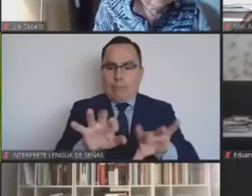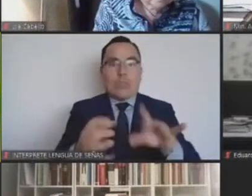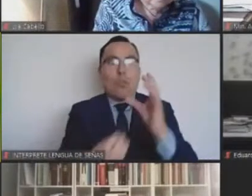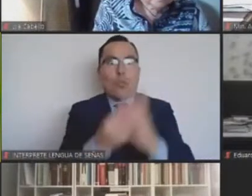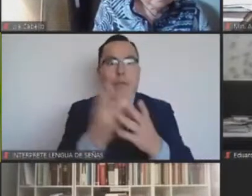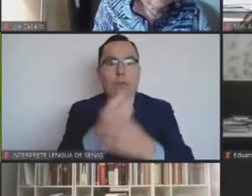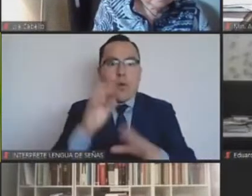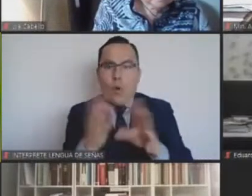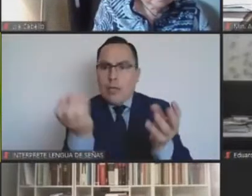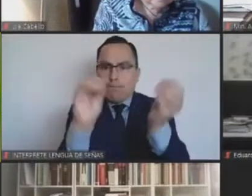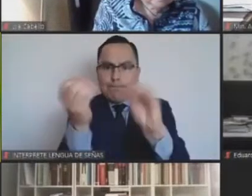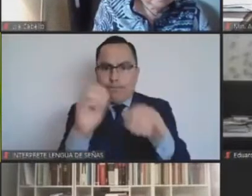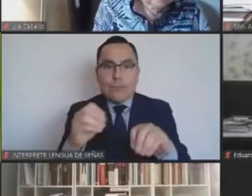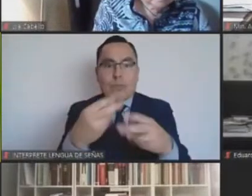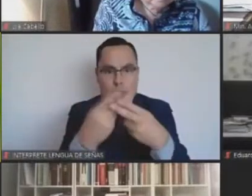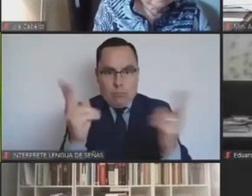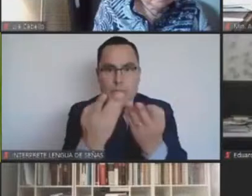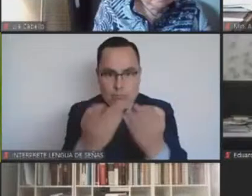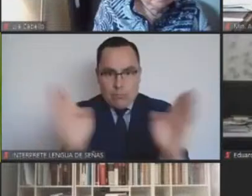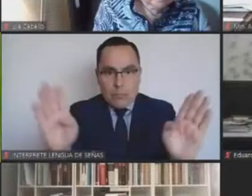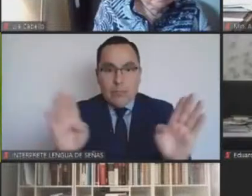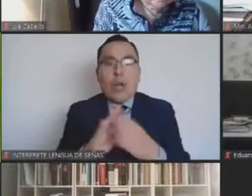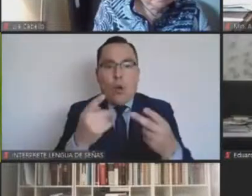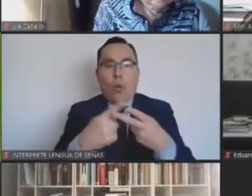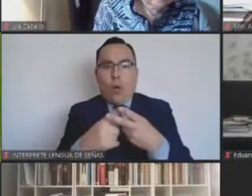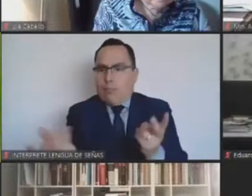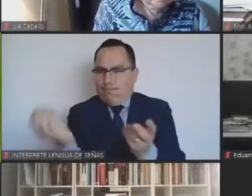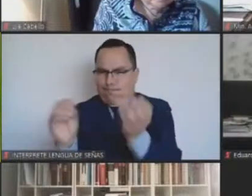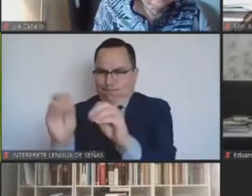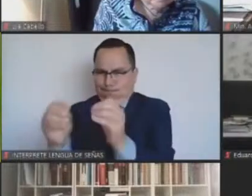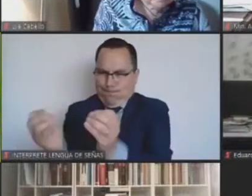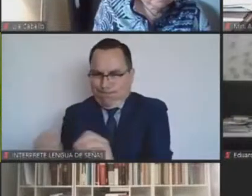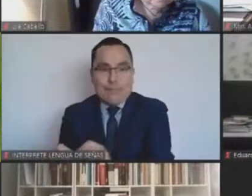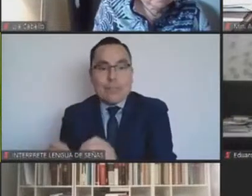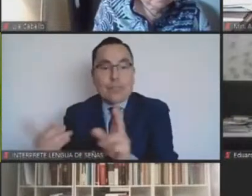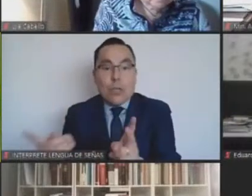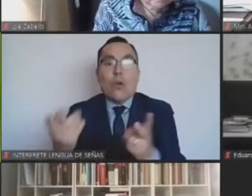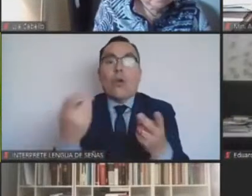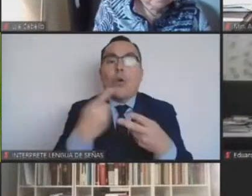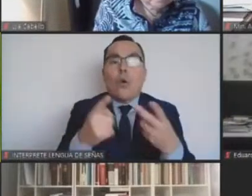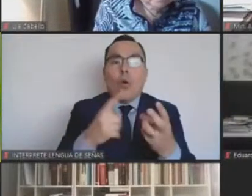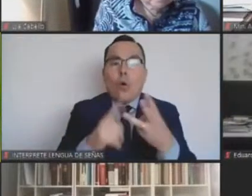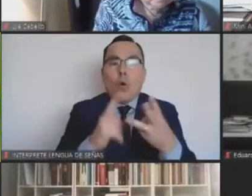datos abiertos, la minería de datos o la